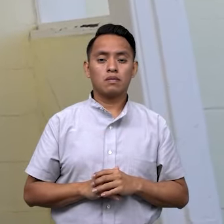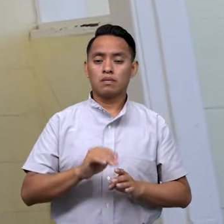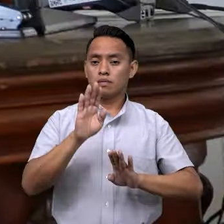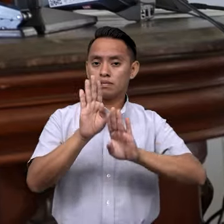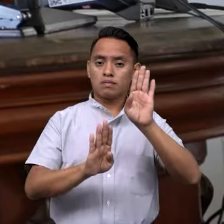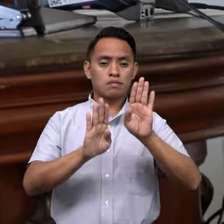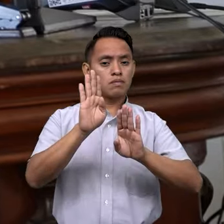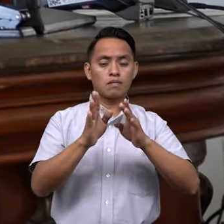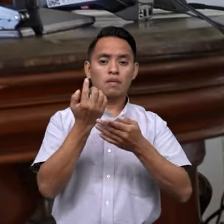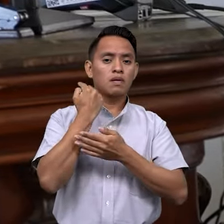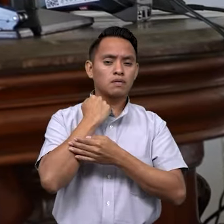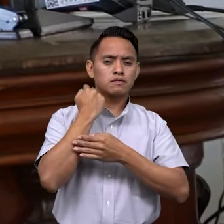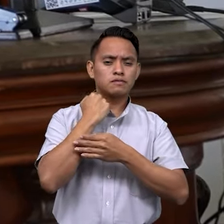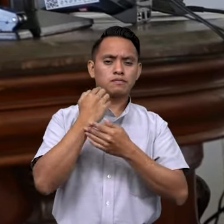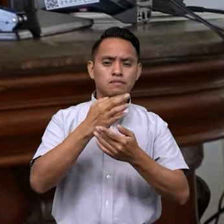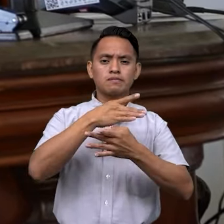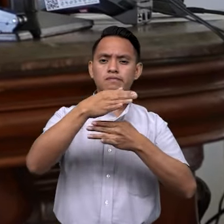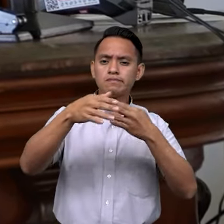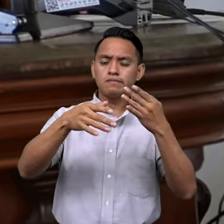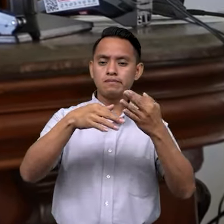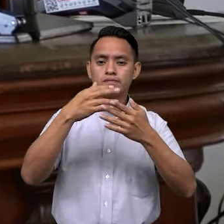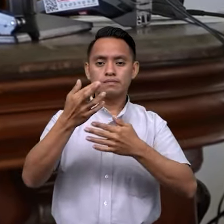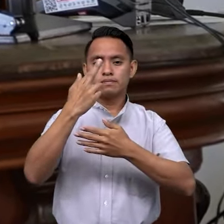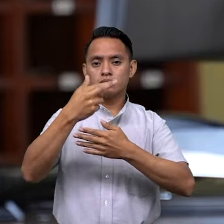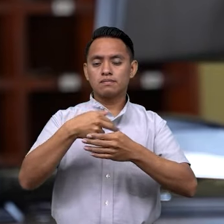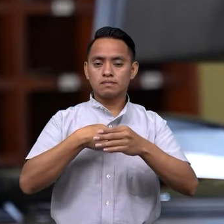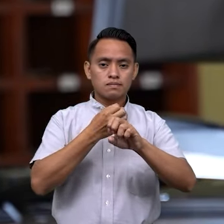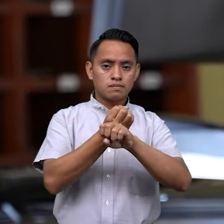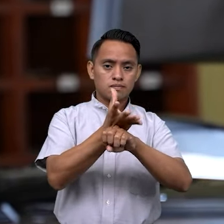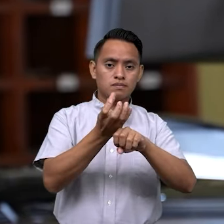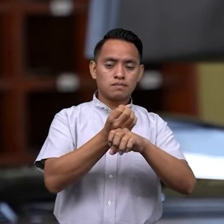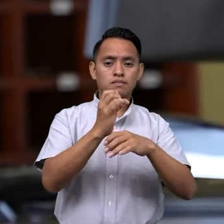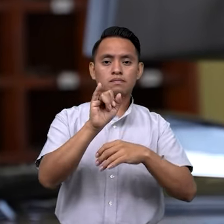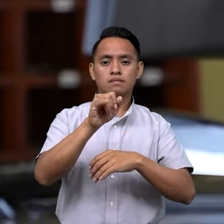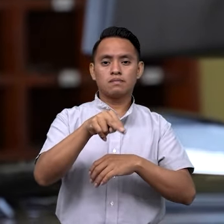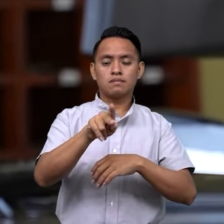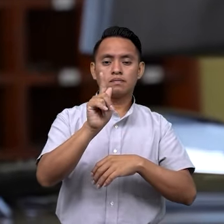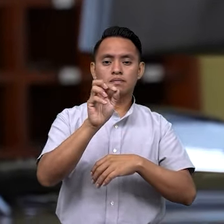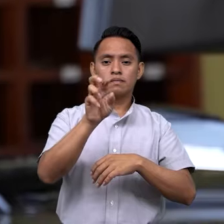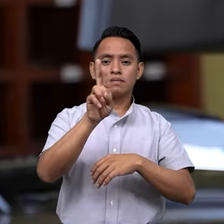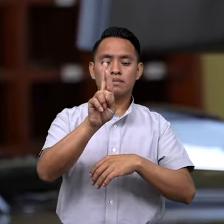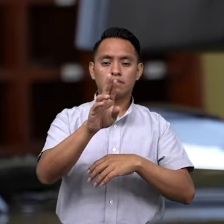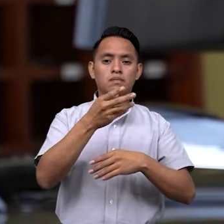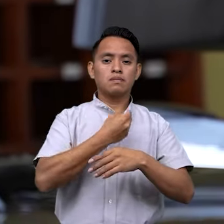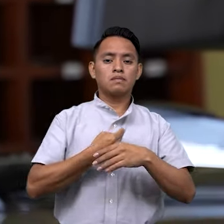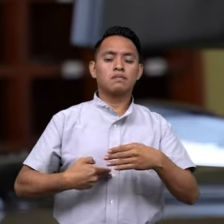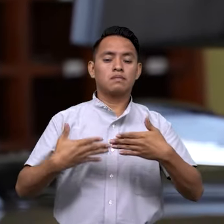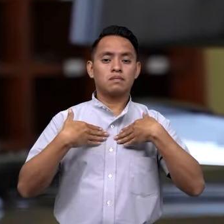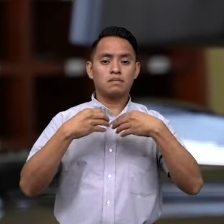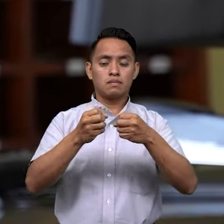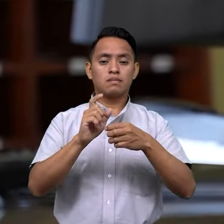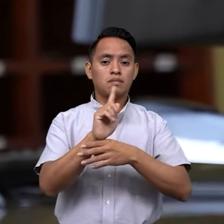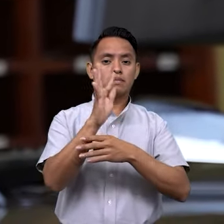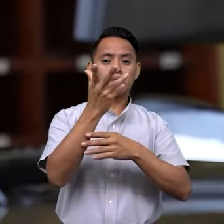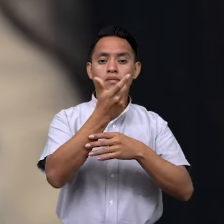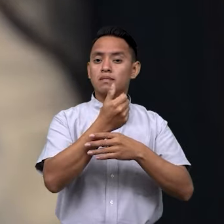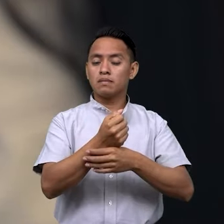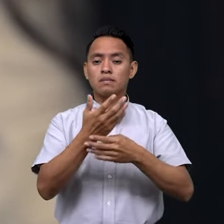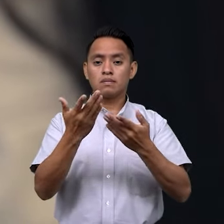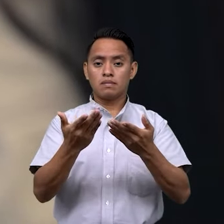Participamos activamente, tenemos relación directa con autoridades como la alcaldía, el INTUR, el Ministerio de Salud, con todo lo que tiene que ver con la